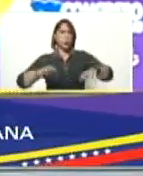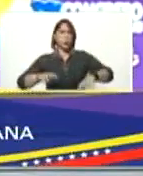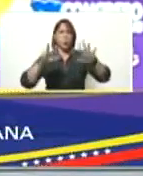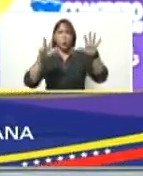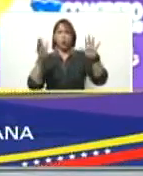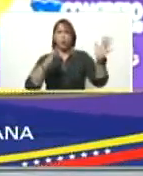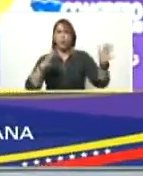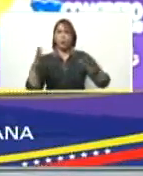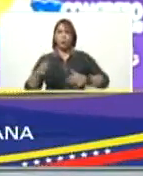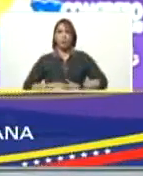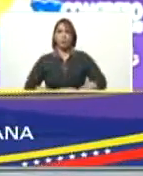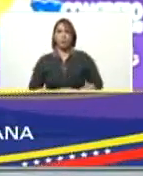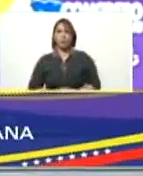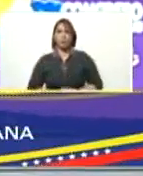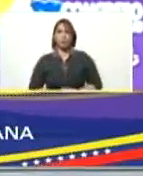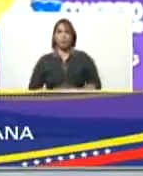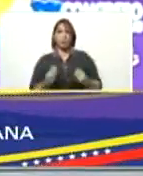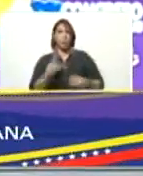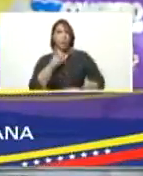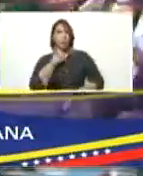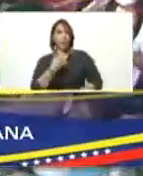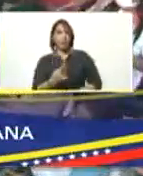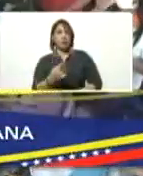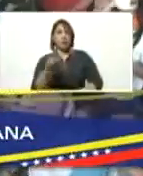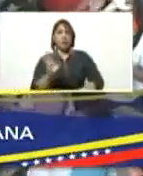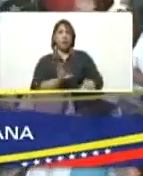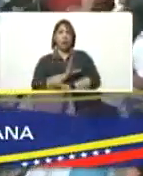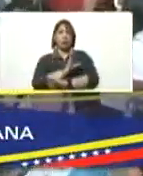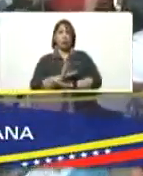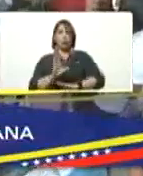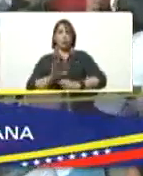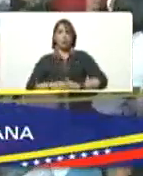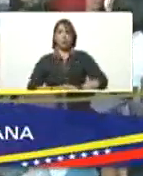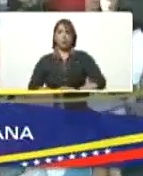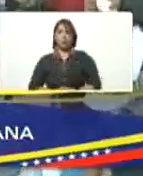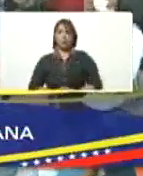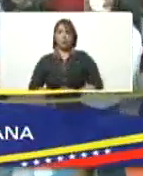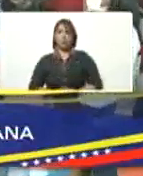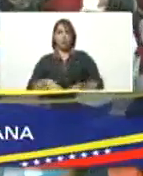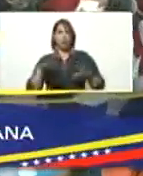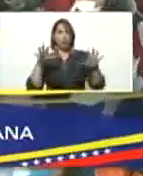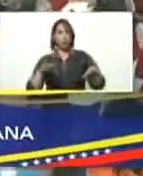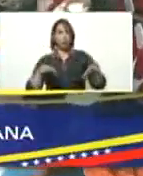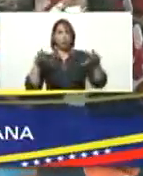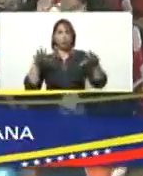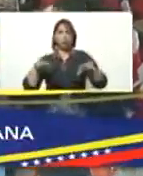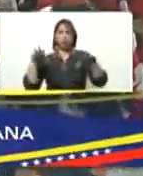llovió, como dice la canción. Y llovía, llovía.